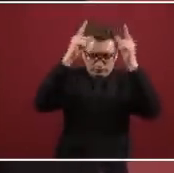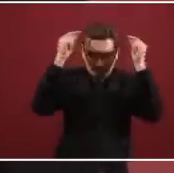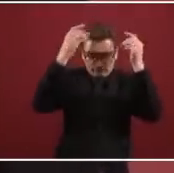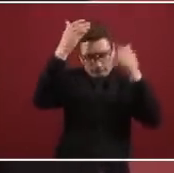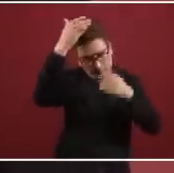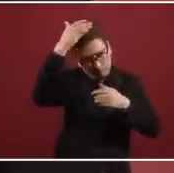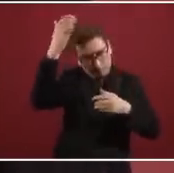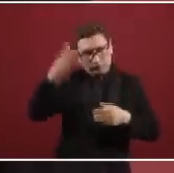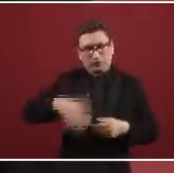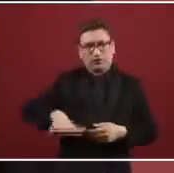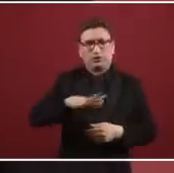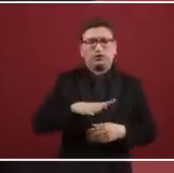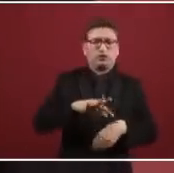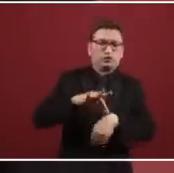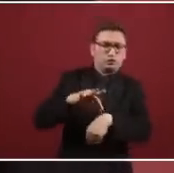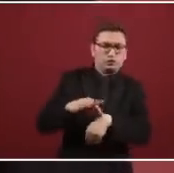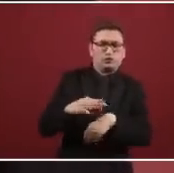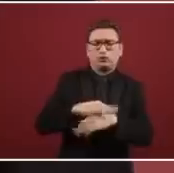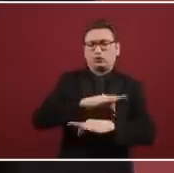médicos, trabajadores de la salud,